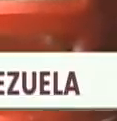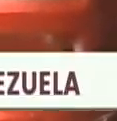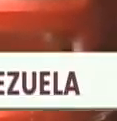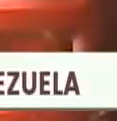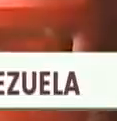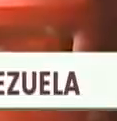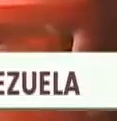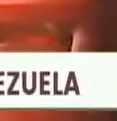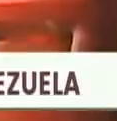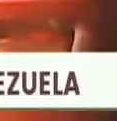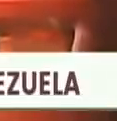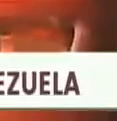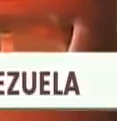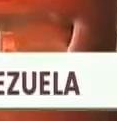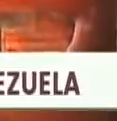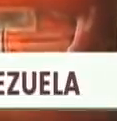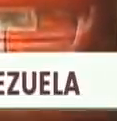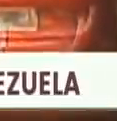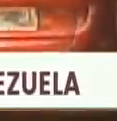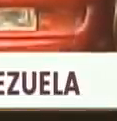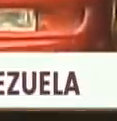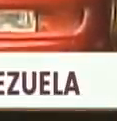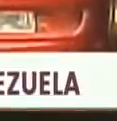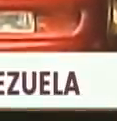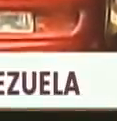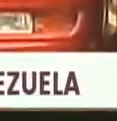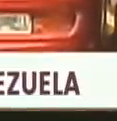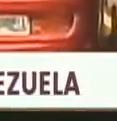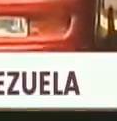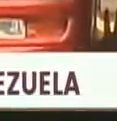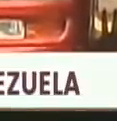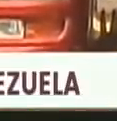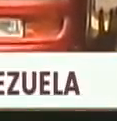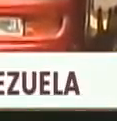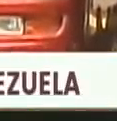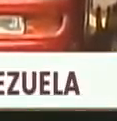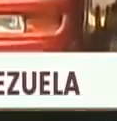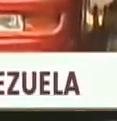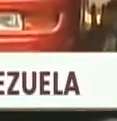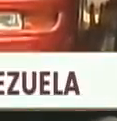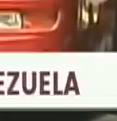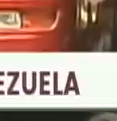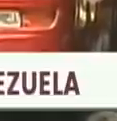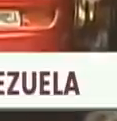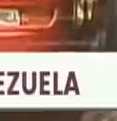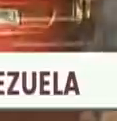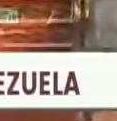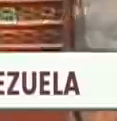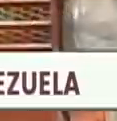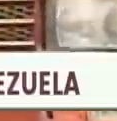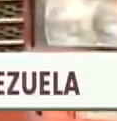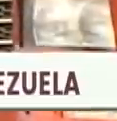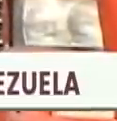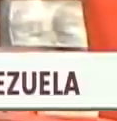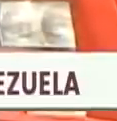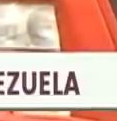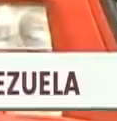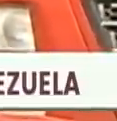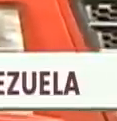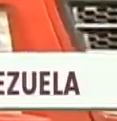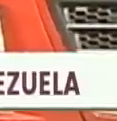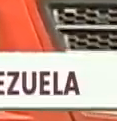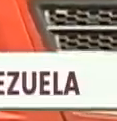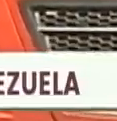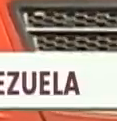sido la creación de la Gran Misión Transporte, esta fue concebida como un conjunto de políticas públicas y de